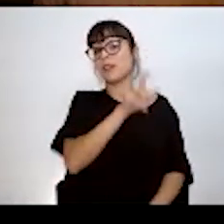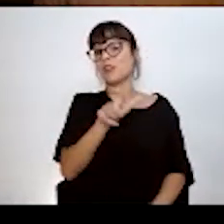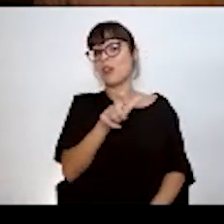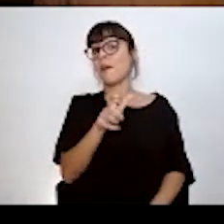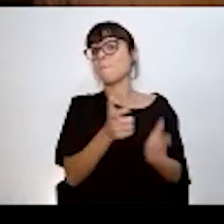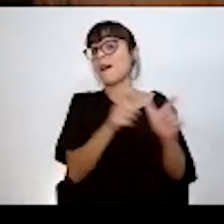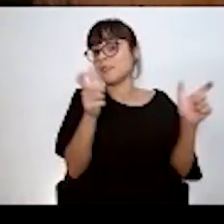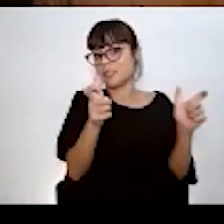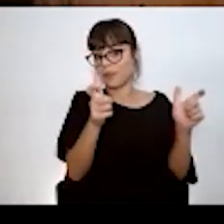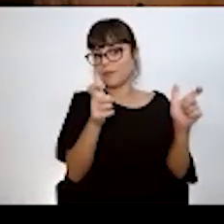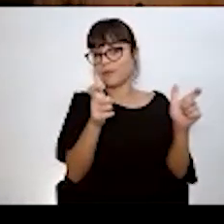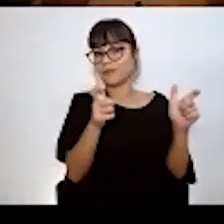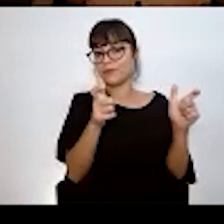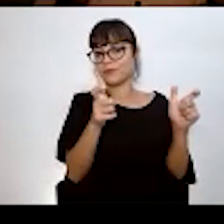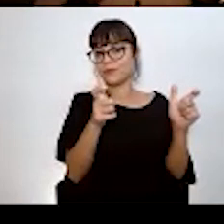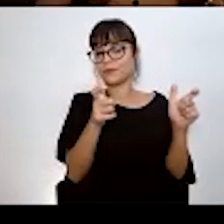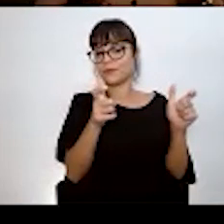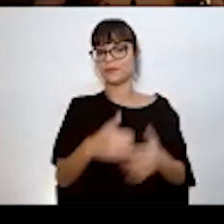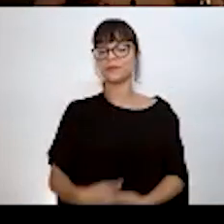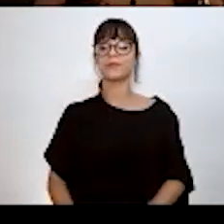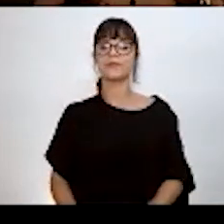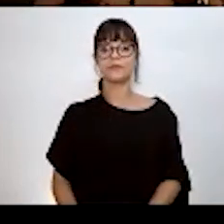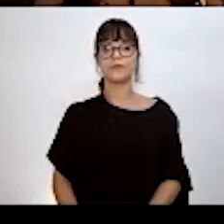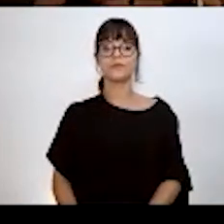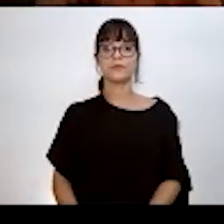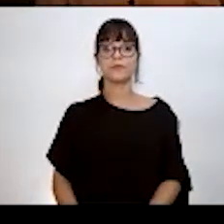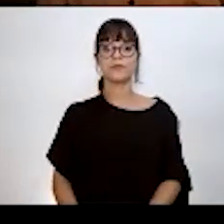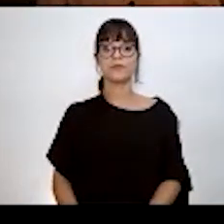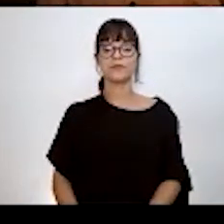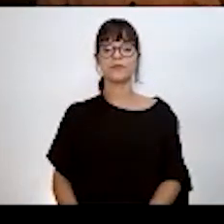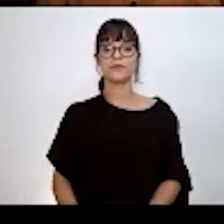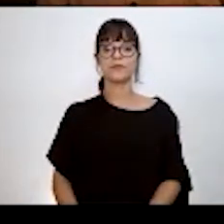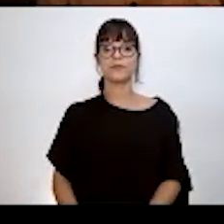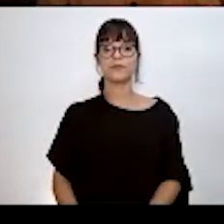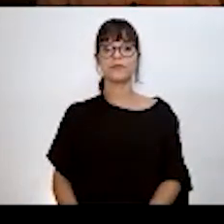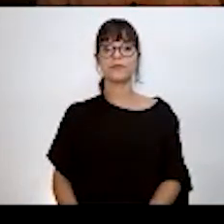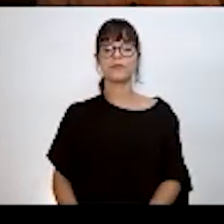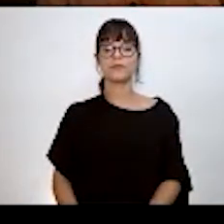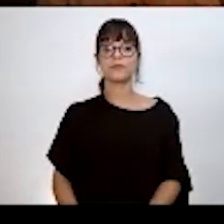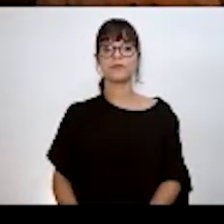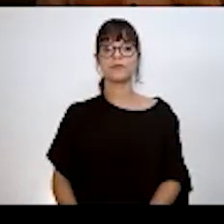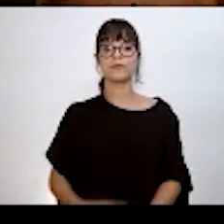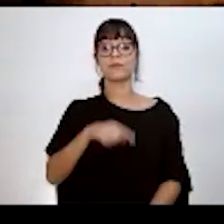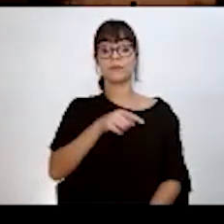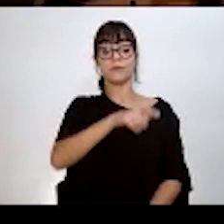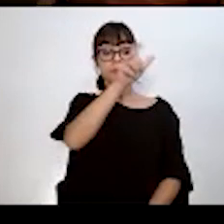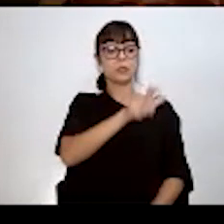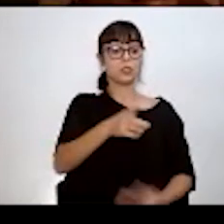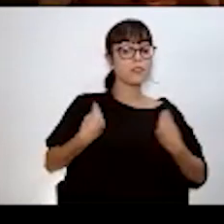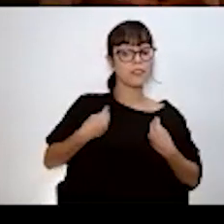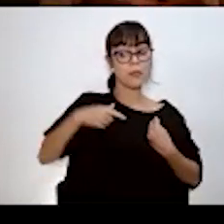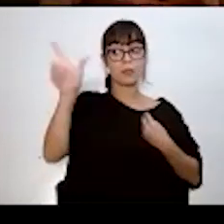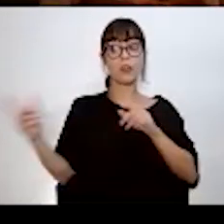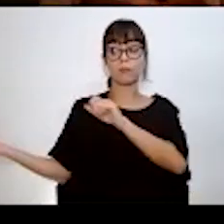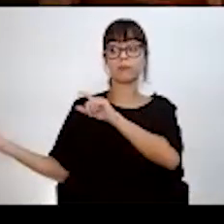de novedades que se encuentran con las sociedades que están asentadas en este territorio y que terminan